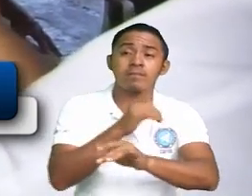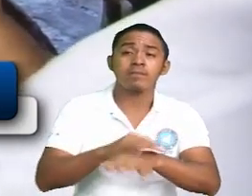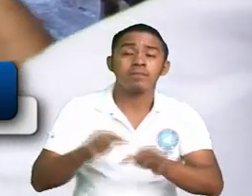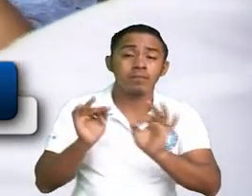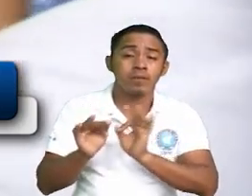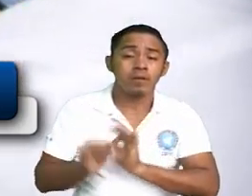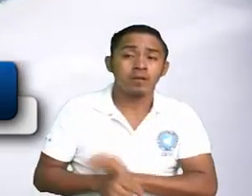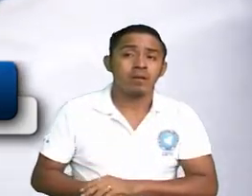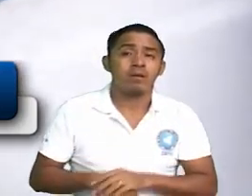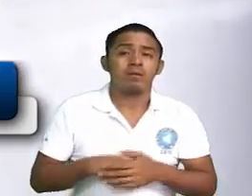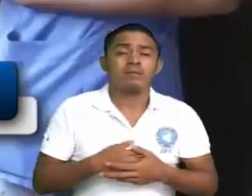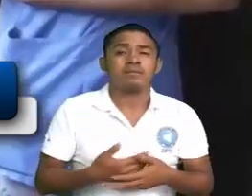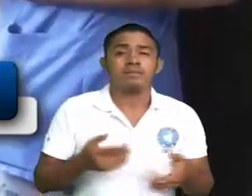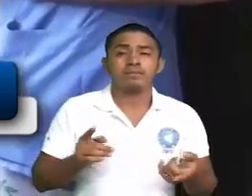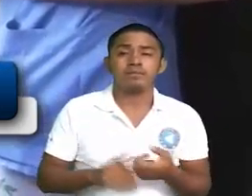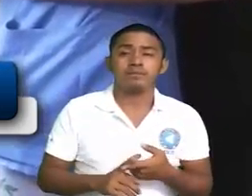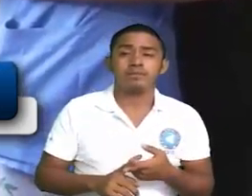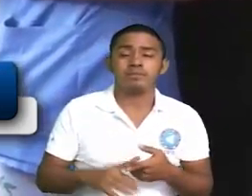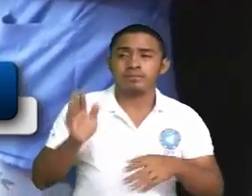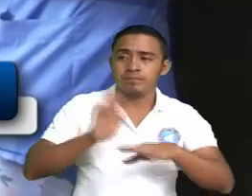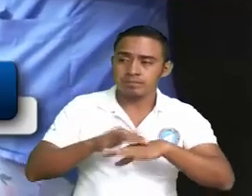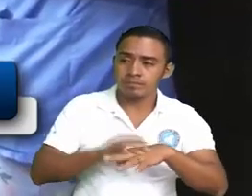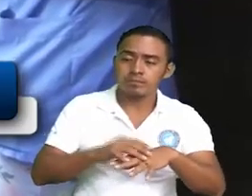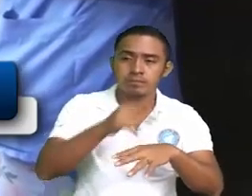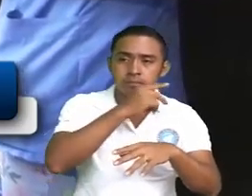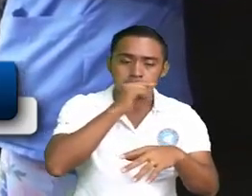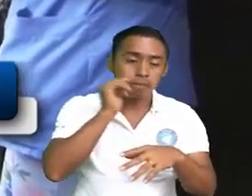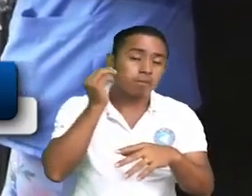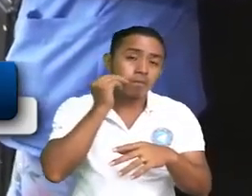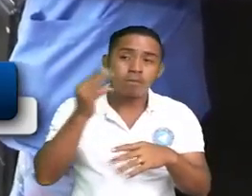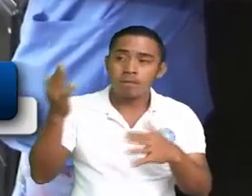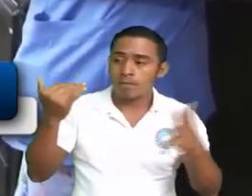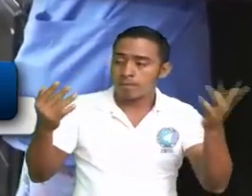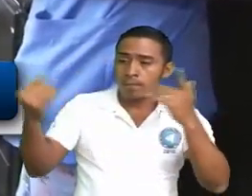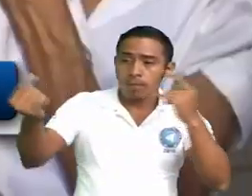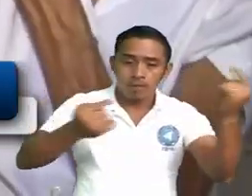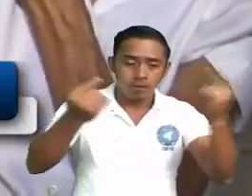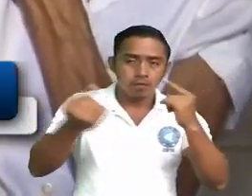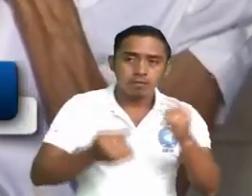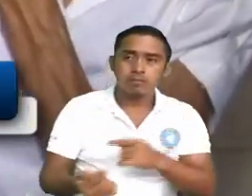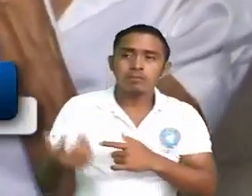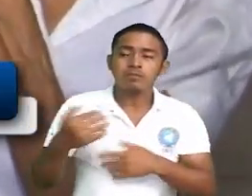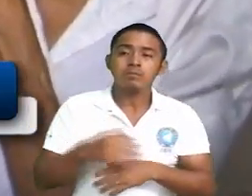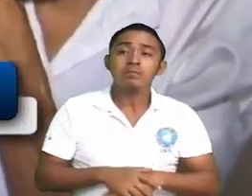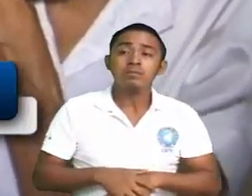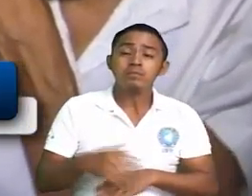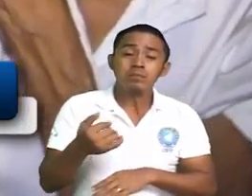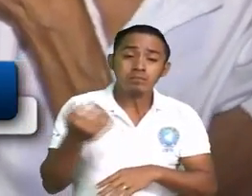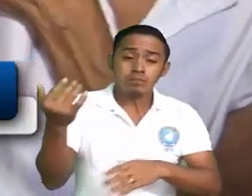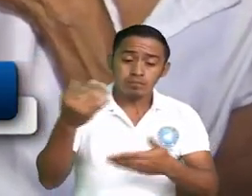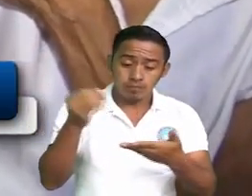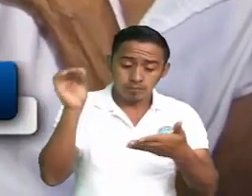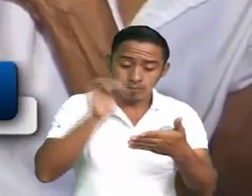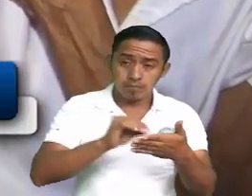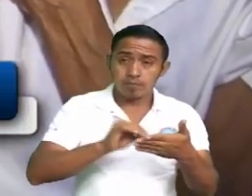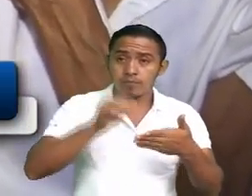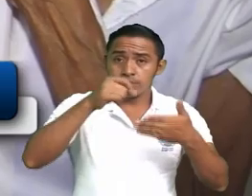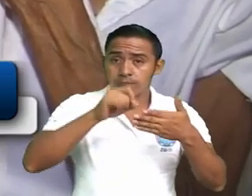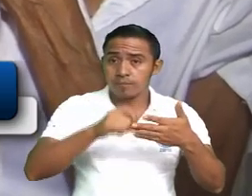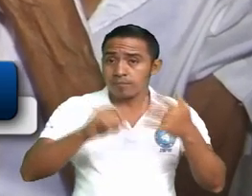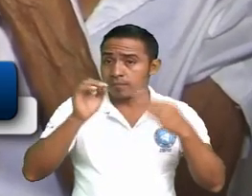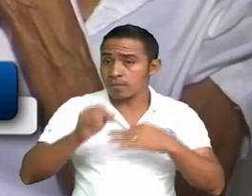nosotros igual vamos citando a los papás posteriormente a la dosis para completar sus esquemas.